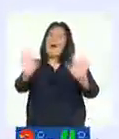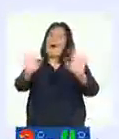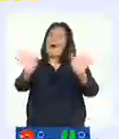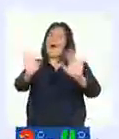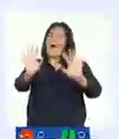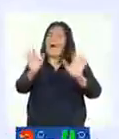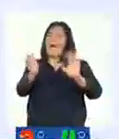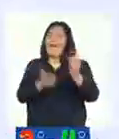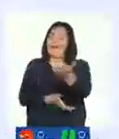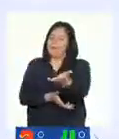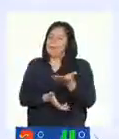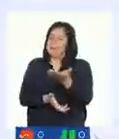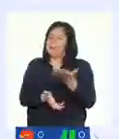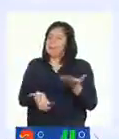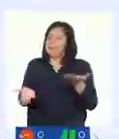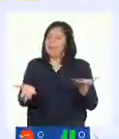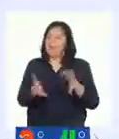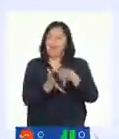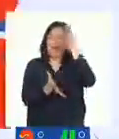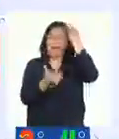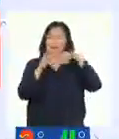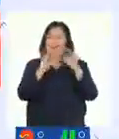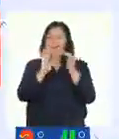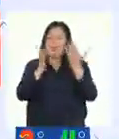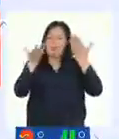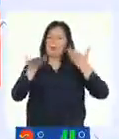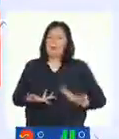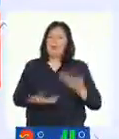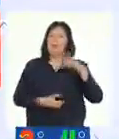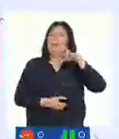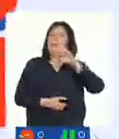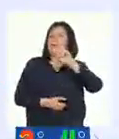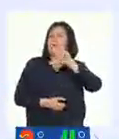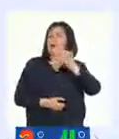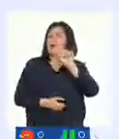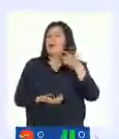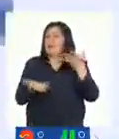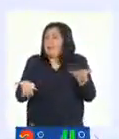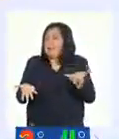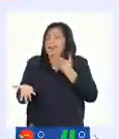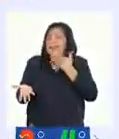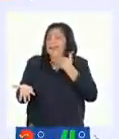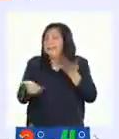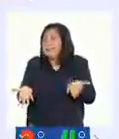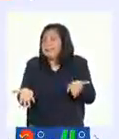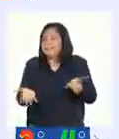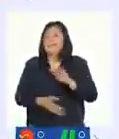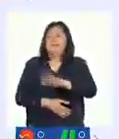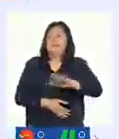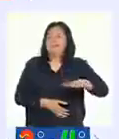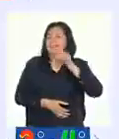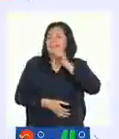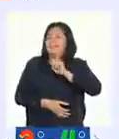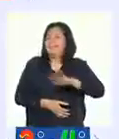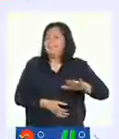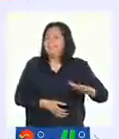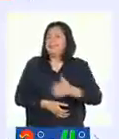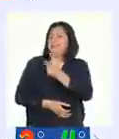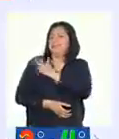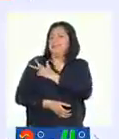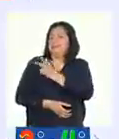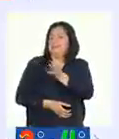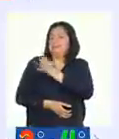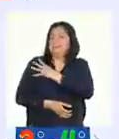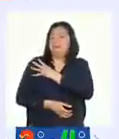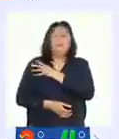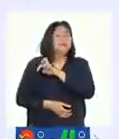Hola, bienvenidas y bienvenidos a Aprendo en Casa. Soy Paola Moreno y este programa está dirigido a niñas y niños de tercer